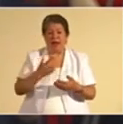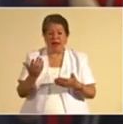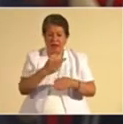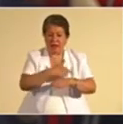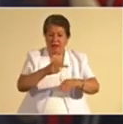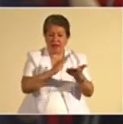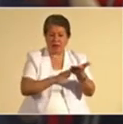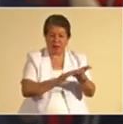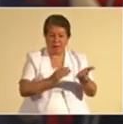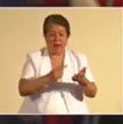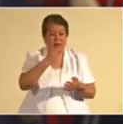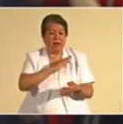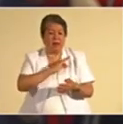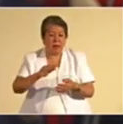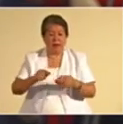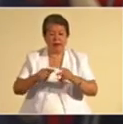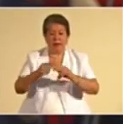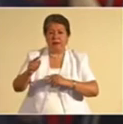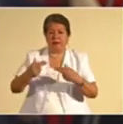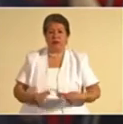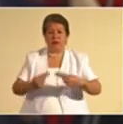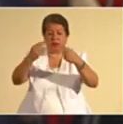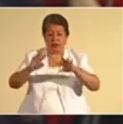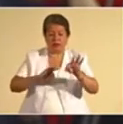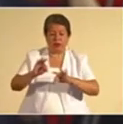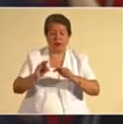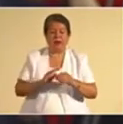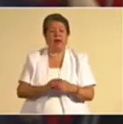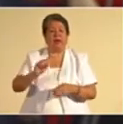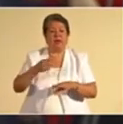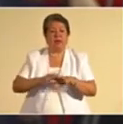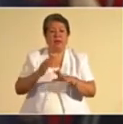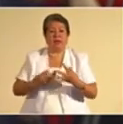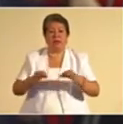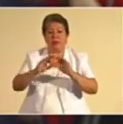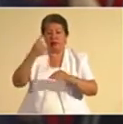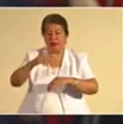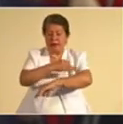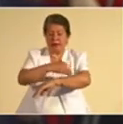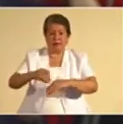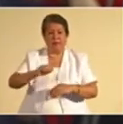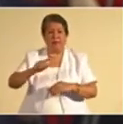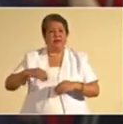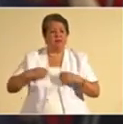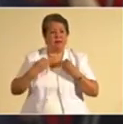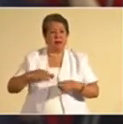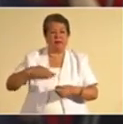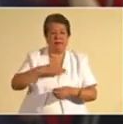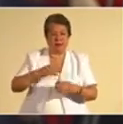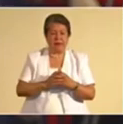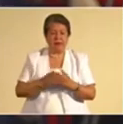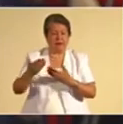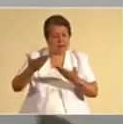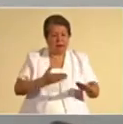trámites para que abran cortina. Yo creo que el dinero es el factor más importante para que las familias sean felices llegando dinero al